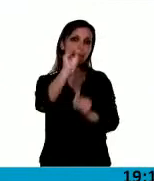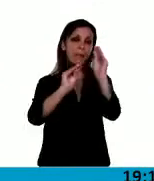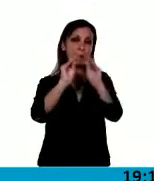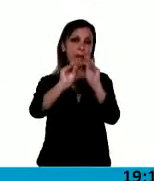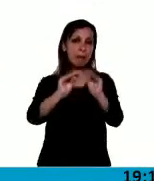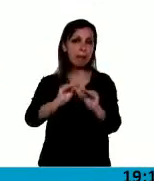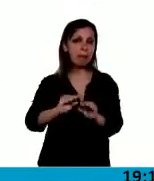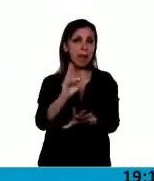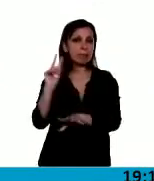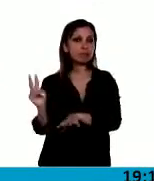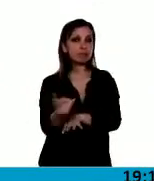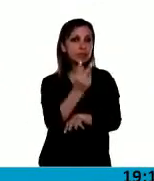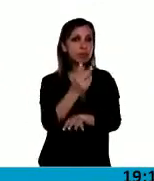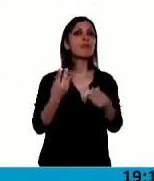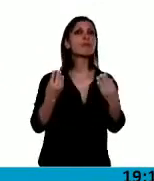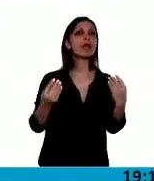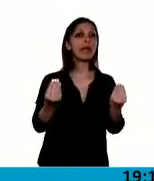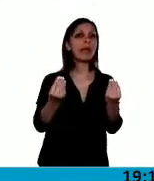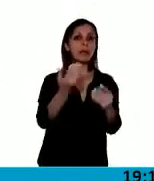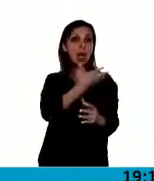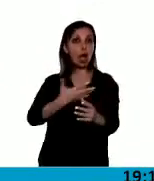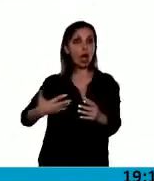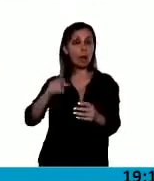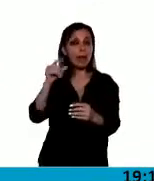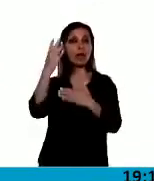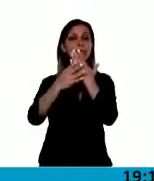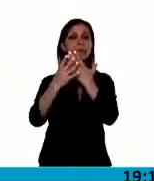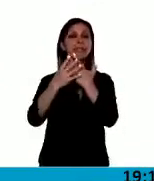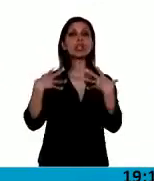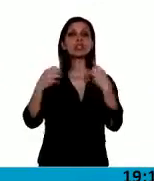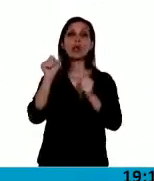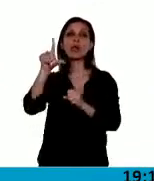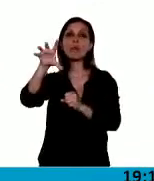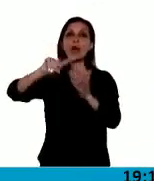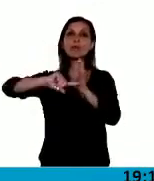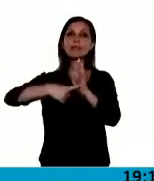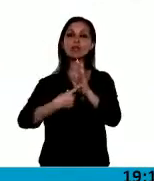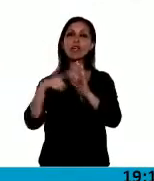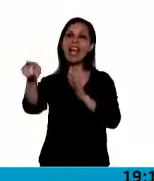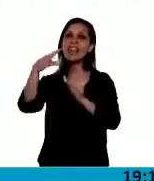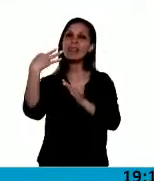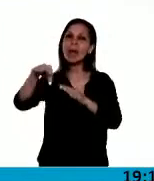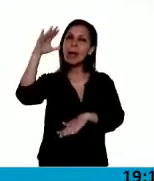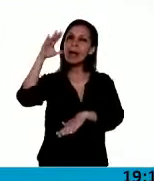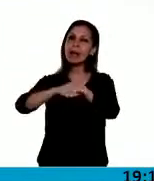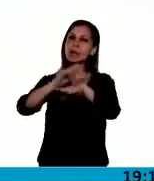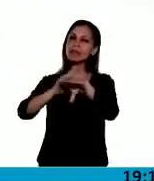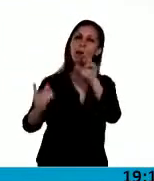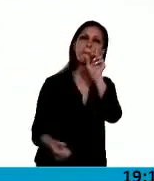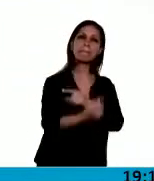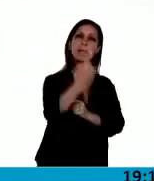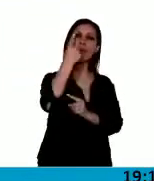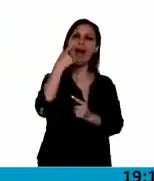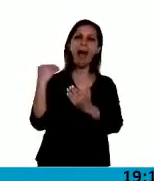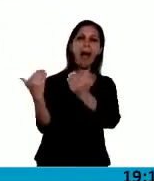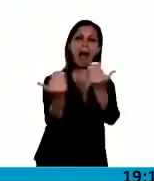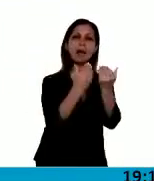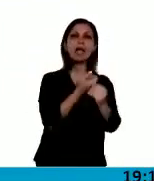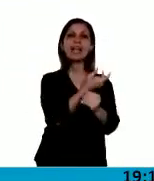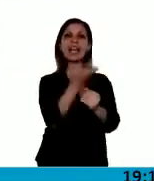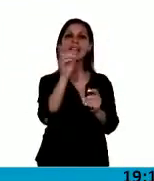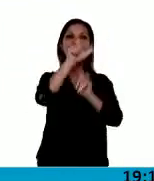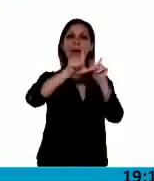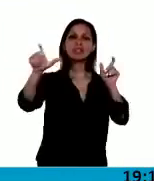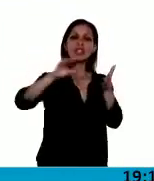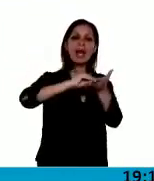porque este gobierno el ministerio de salud de la provincia se tendría que haber encargado primero de saber cuántos administrativos tienen la provincia